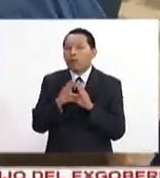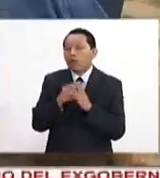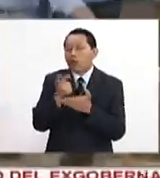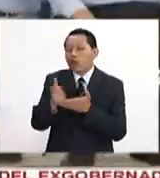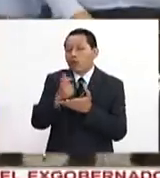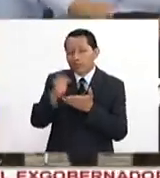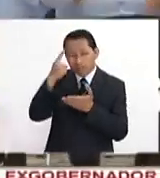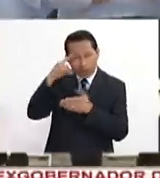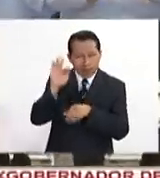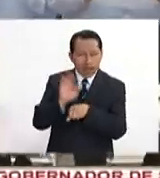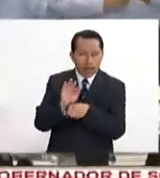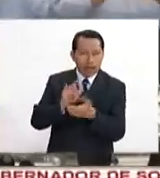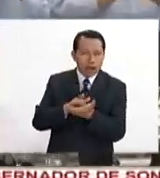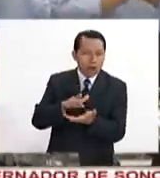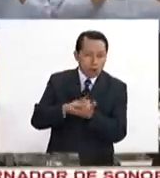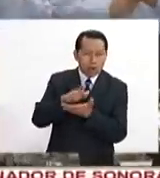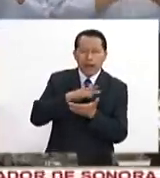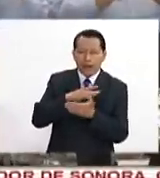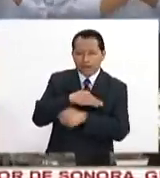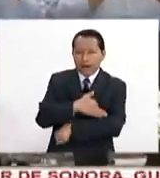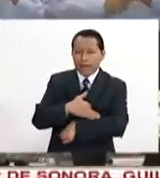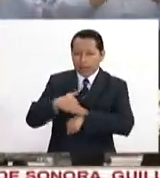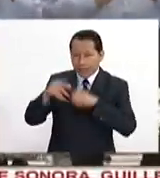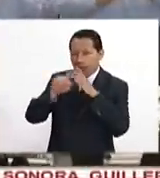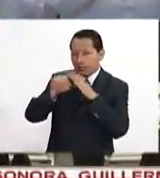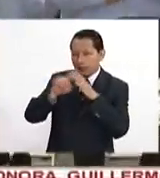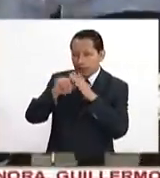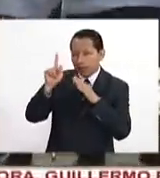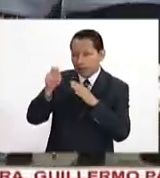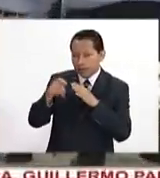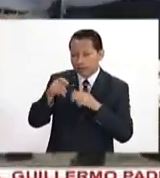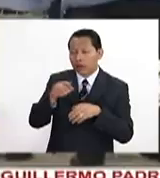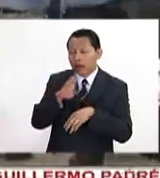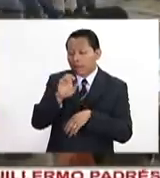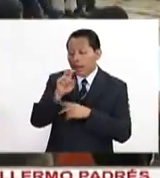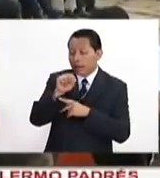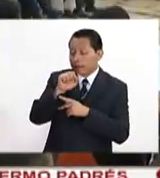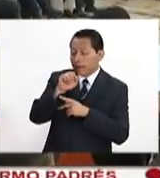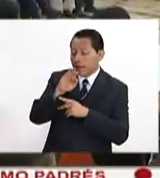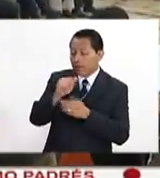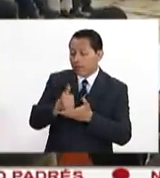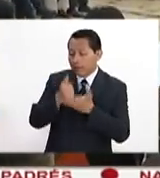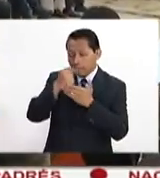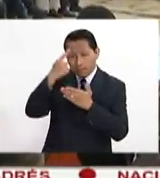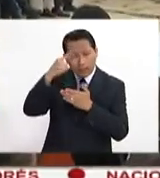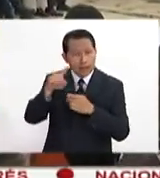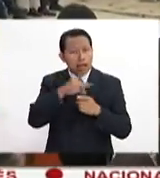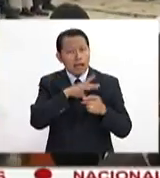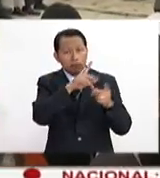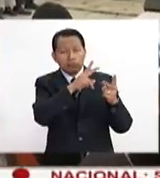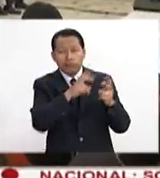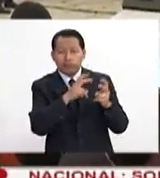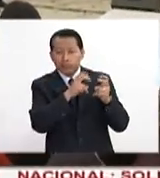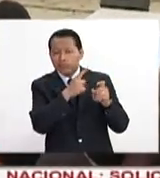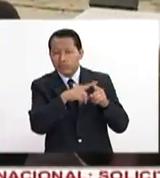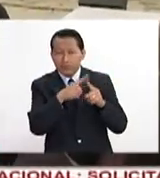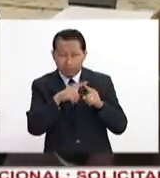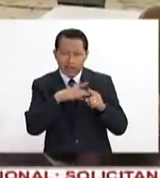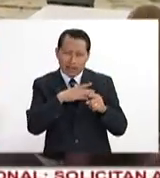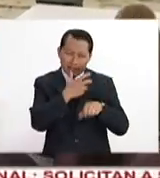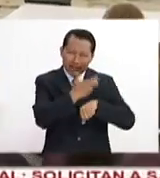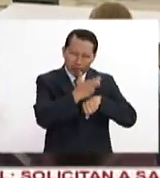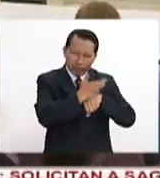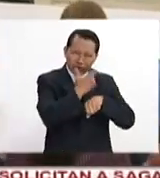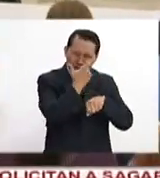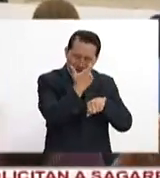por Bansefi. Dijo que este proyecto tiene como objetivo reducir los costos del envío y recepción de remesas, así